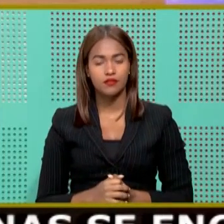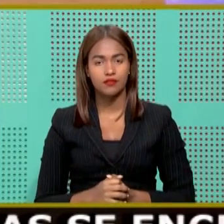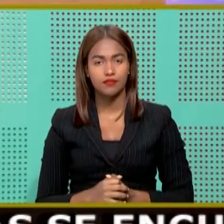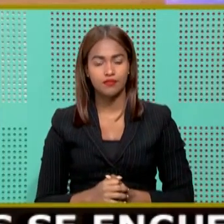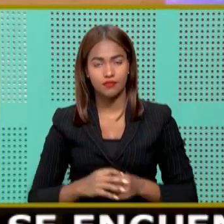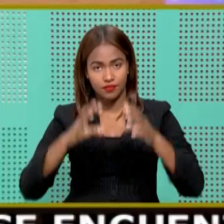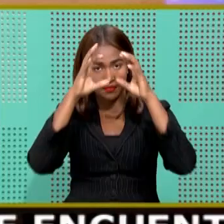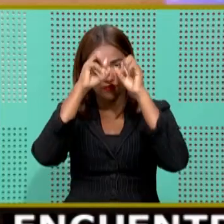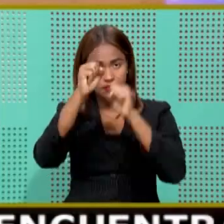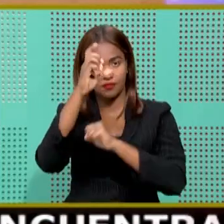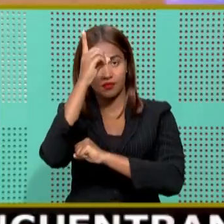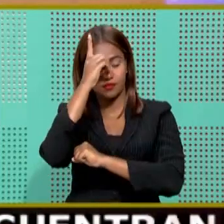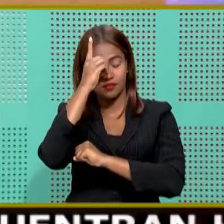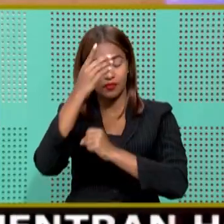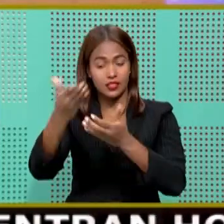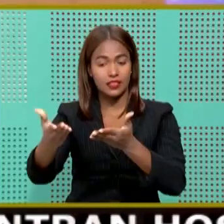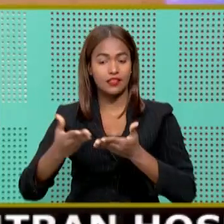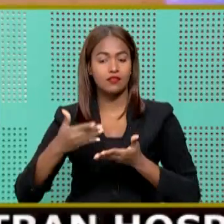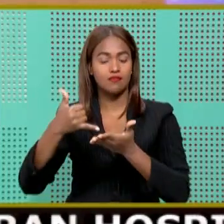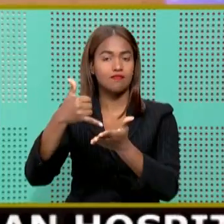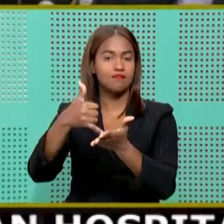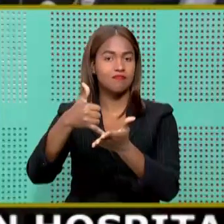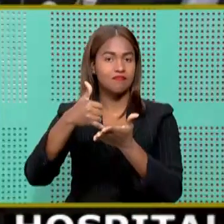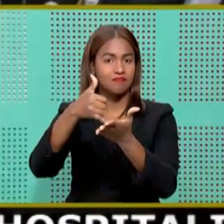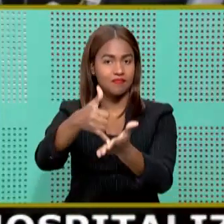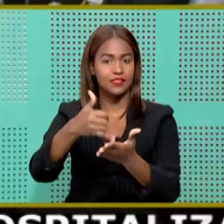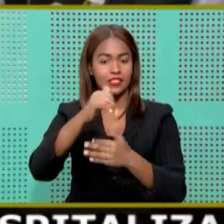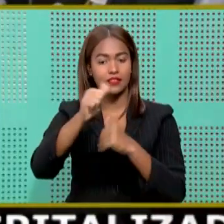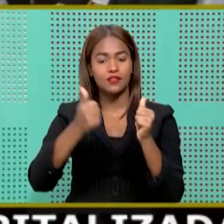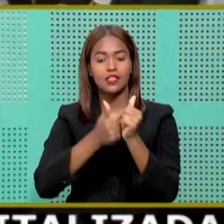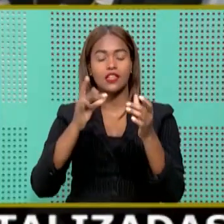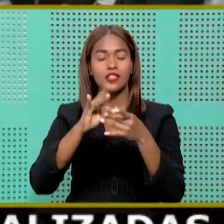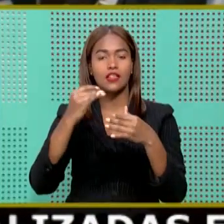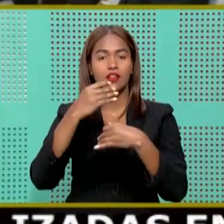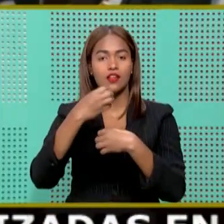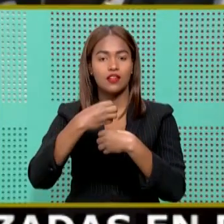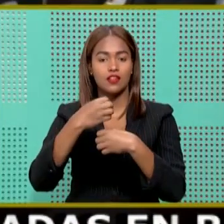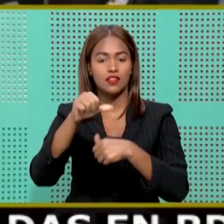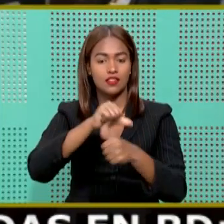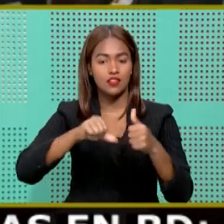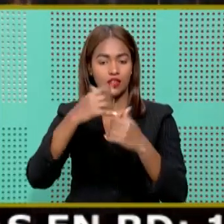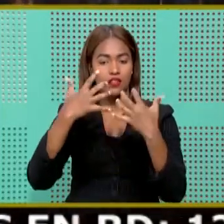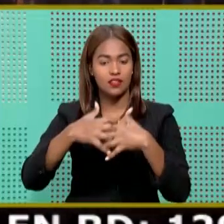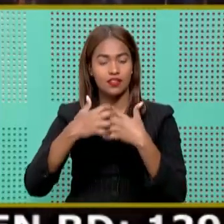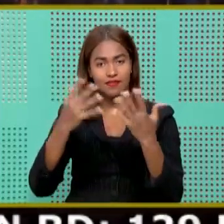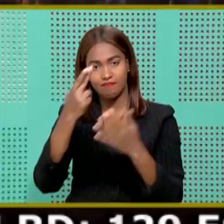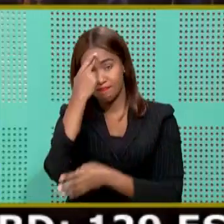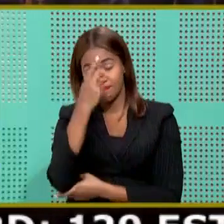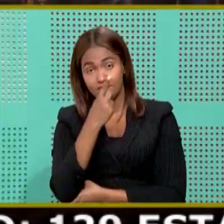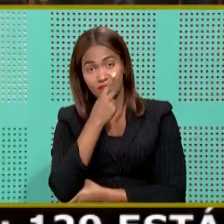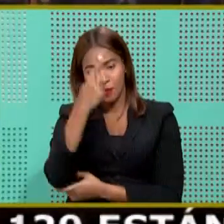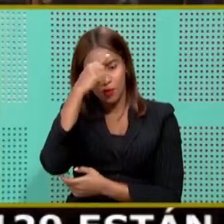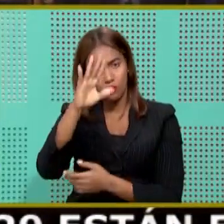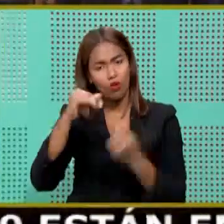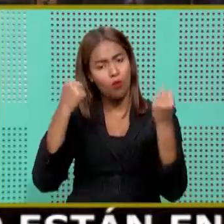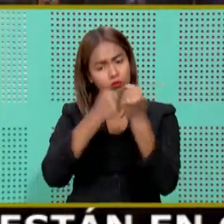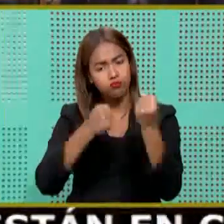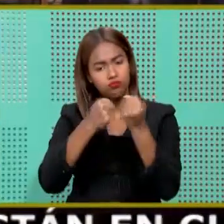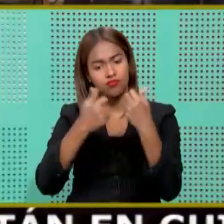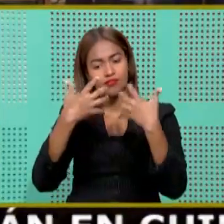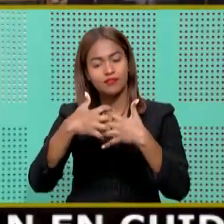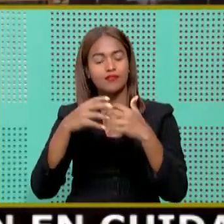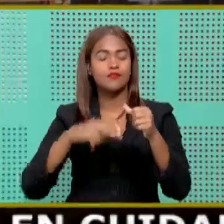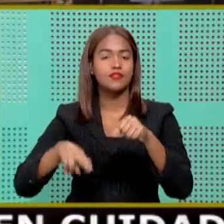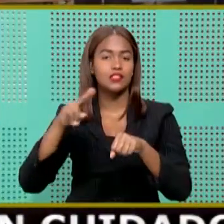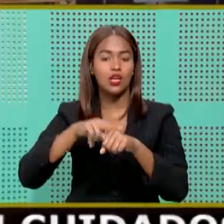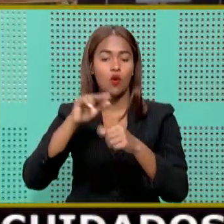El presidente Danilo Medina recibió un reconocimiento de parte de la Asociación de Industrias de República Dominicana por su apoyo a la industria nacional